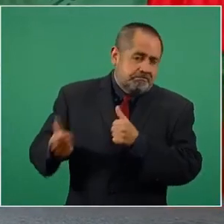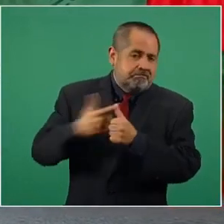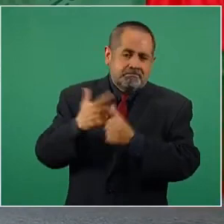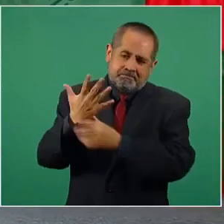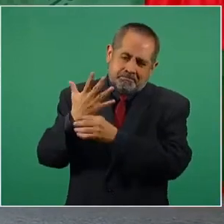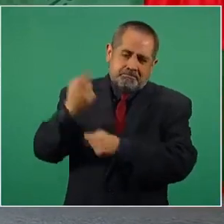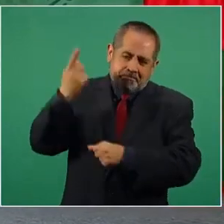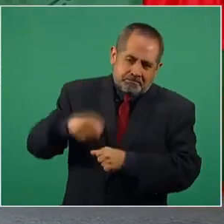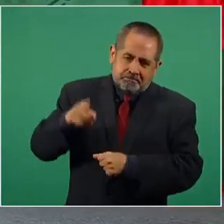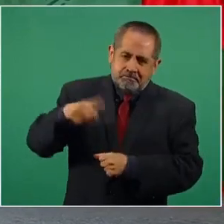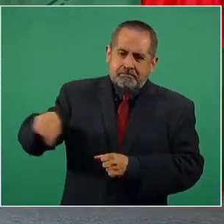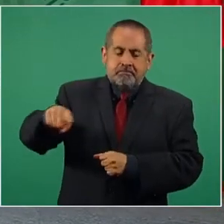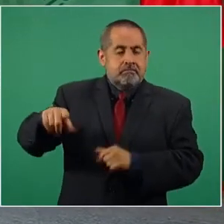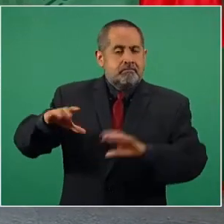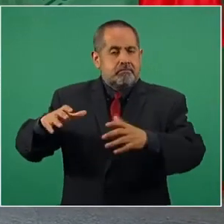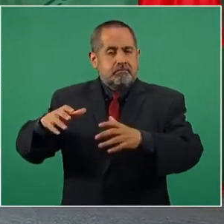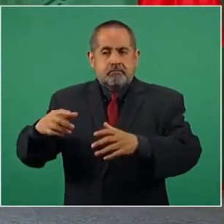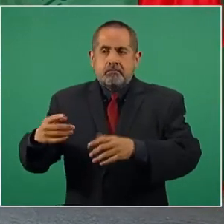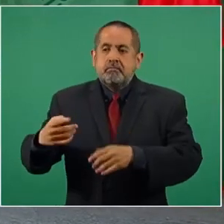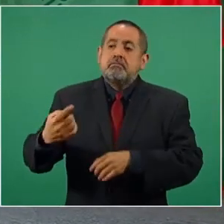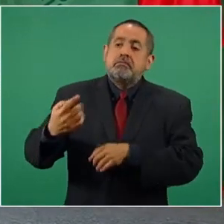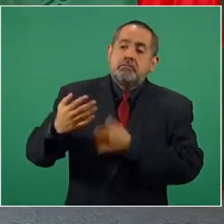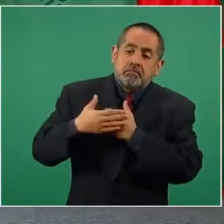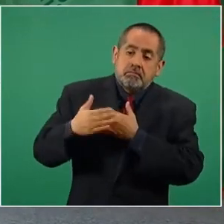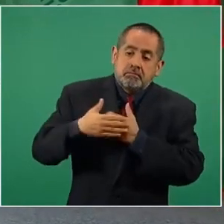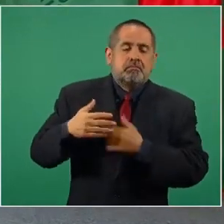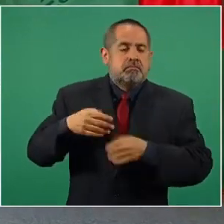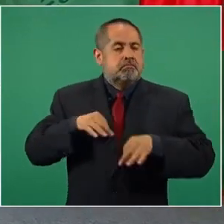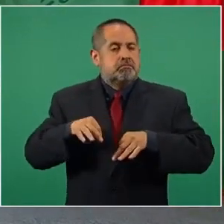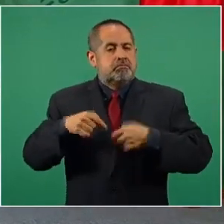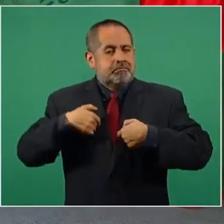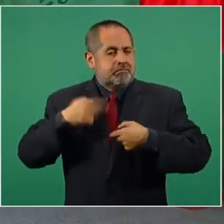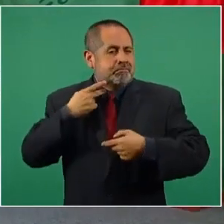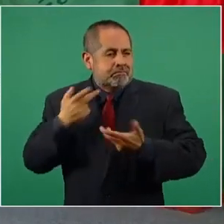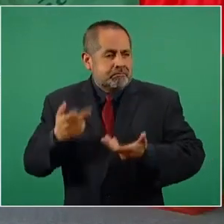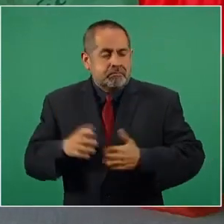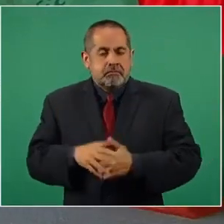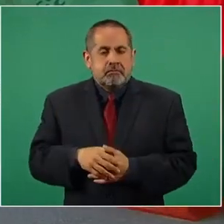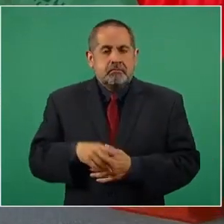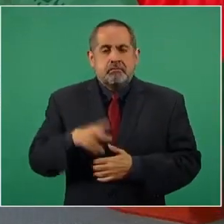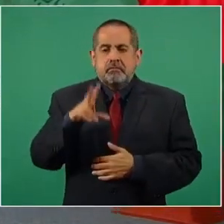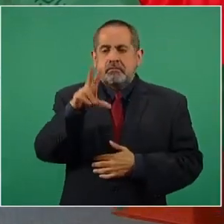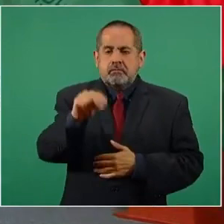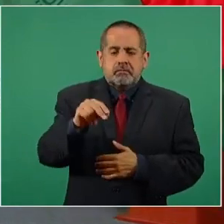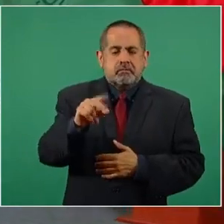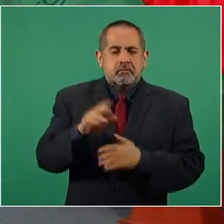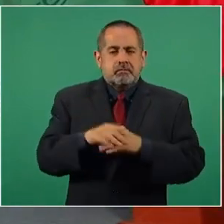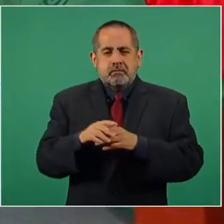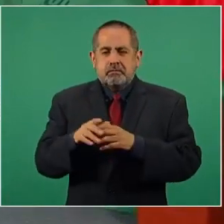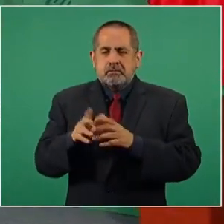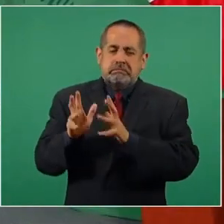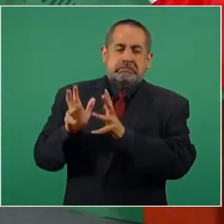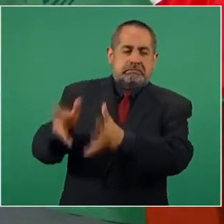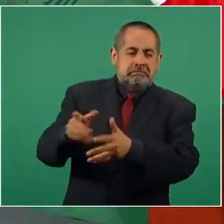principal de la vida pública de México. No es un convidado de piedra.